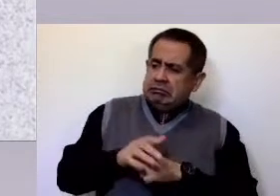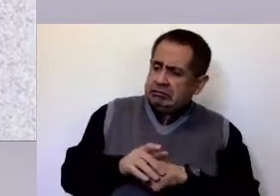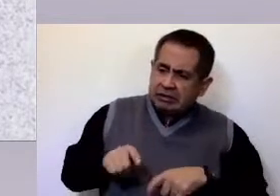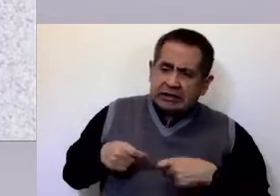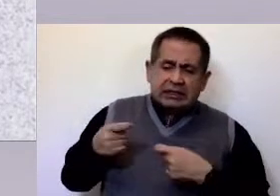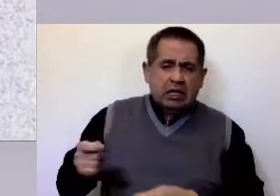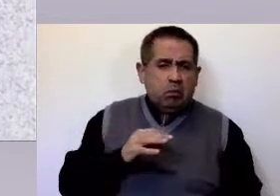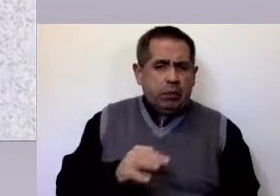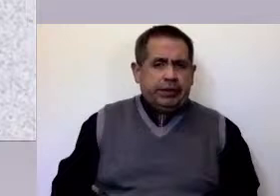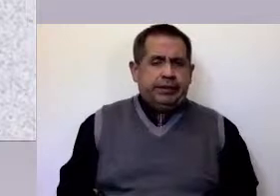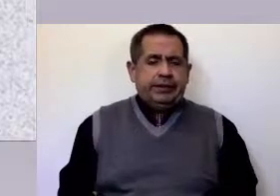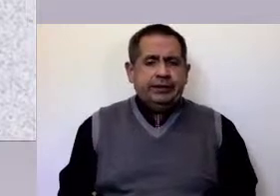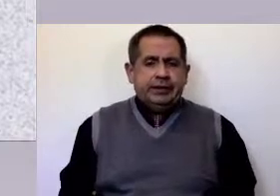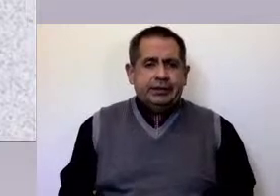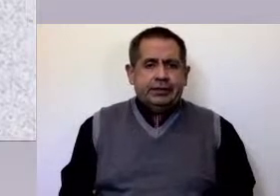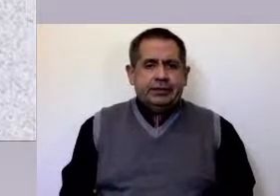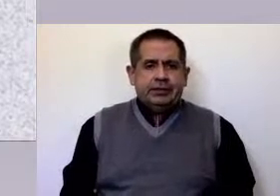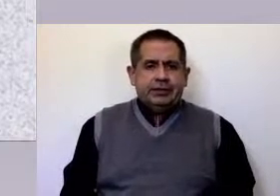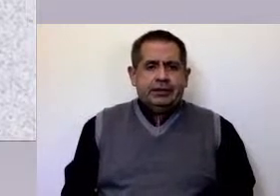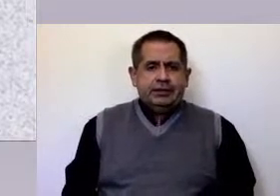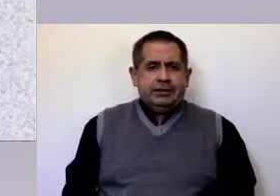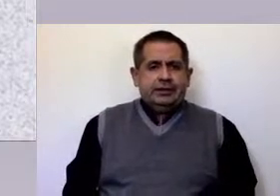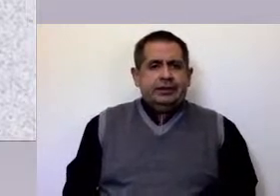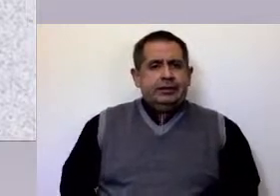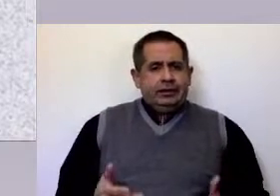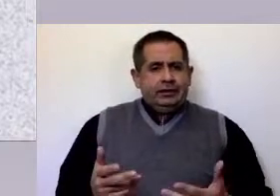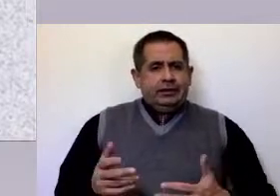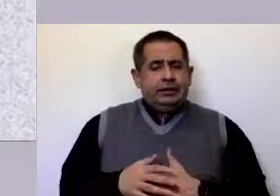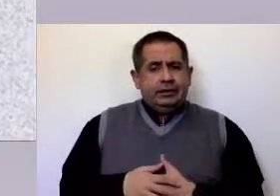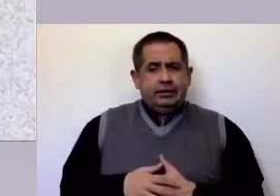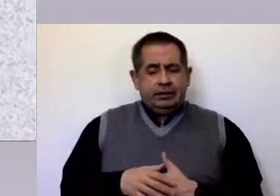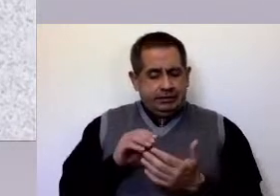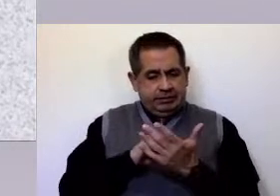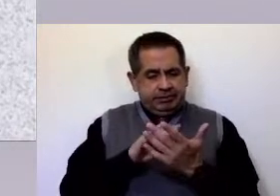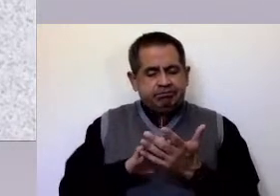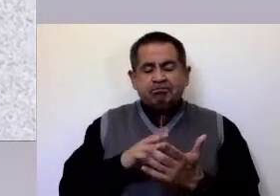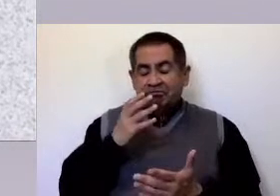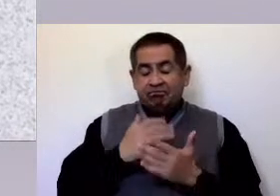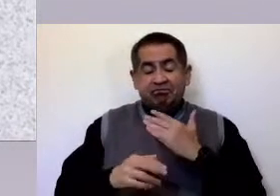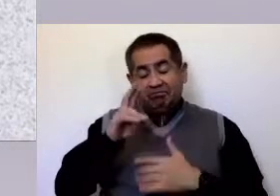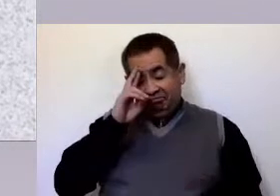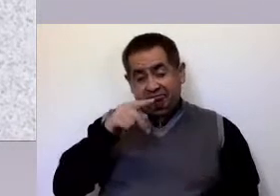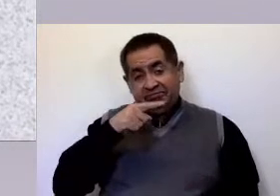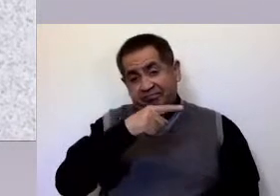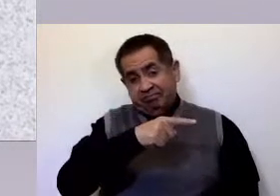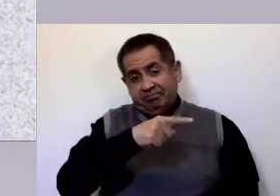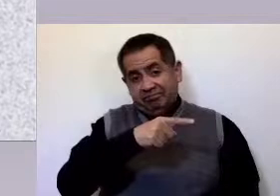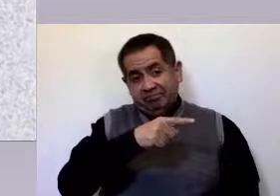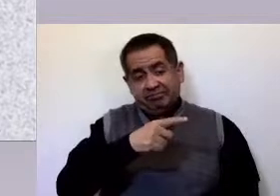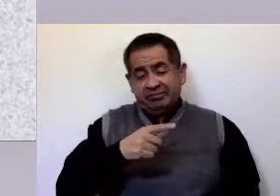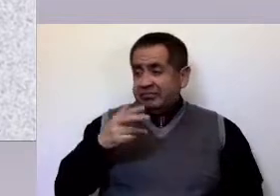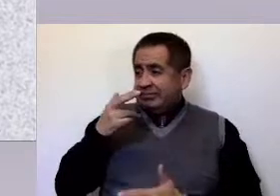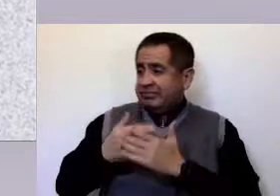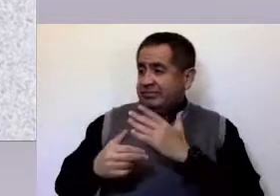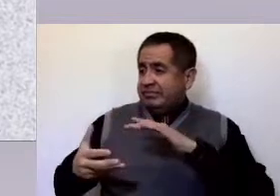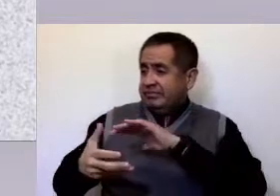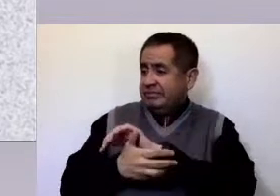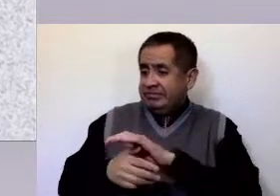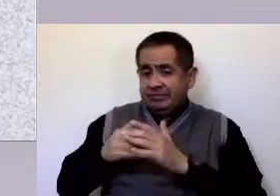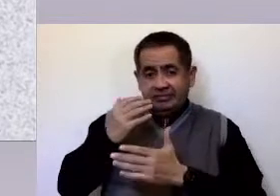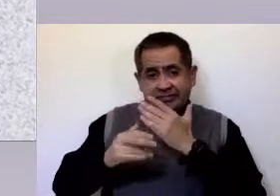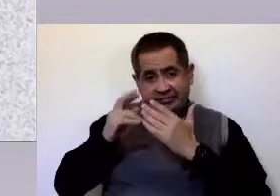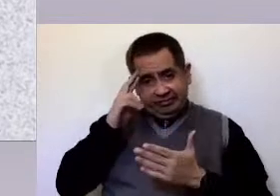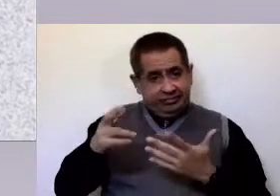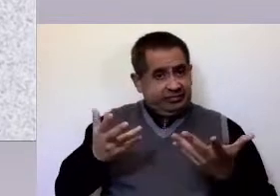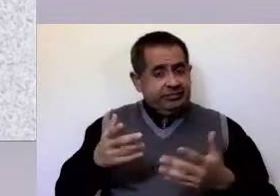de lo que sigue que se configurará una violación directa a las obligaciones del pacto cuando entre otras cuestiones el estado